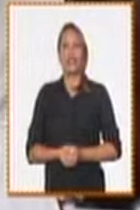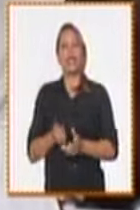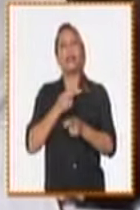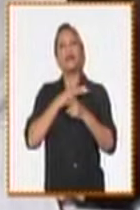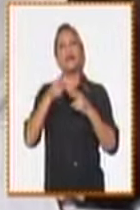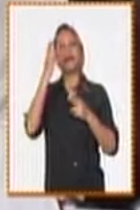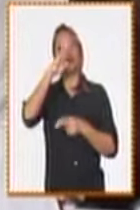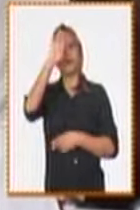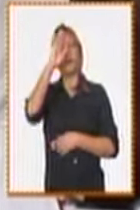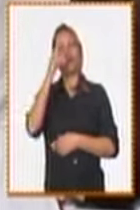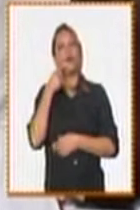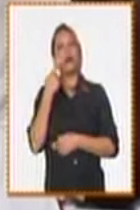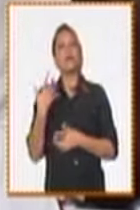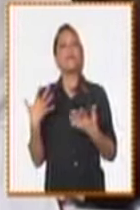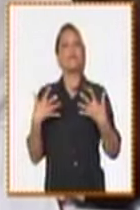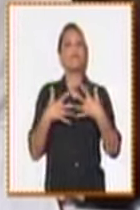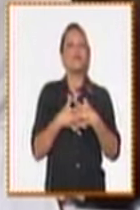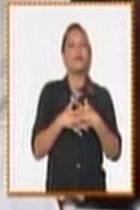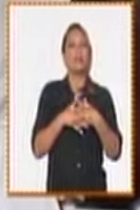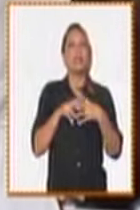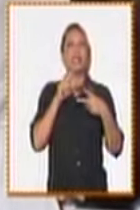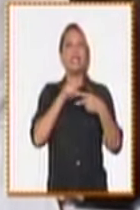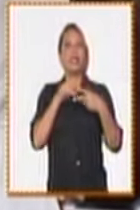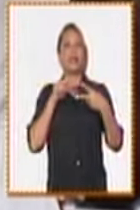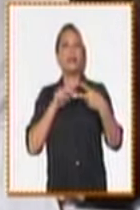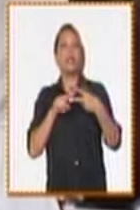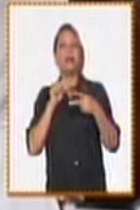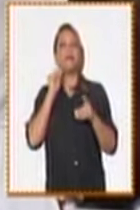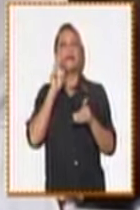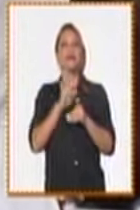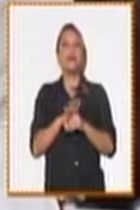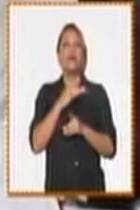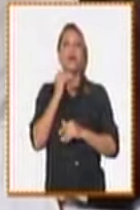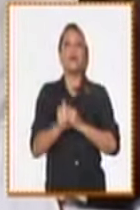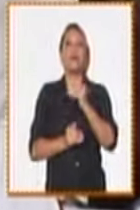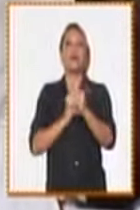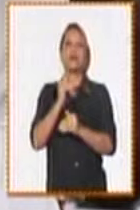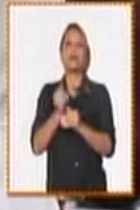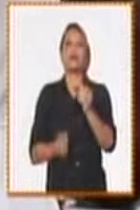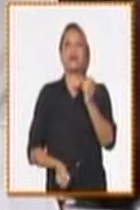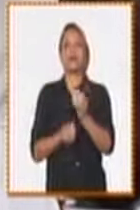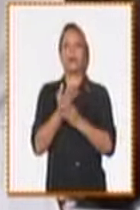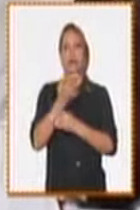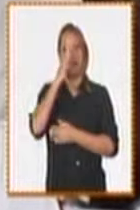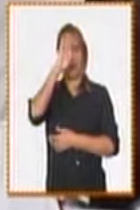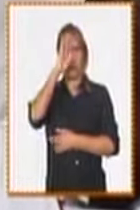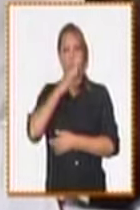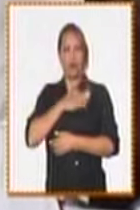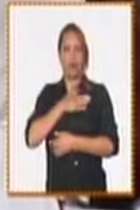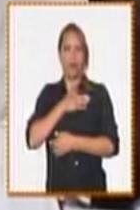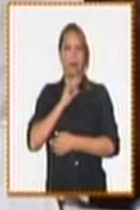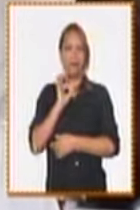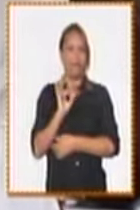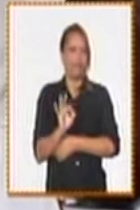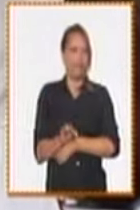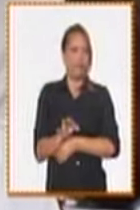esos acontecimientos marcan el inicio del proceso de formación de la nacionalidad cubana. Es incuestionable. Después viene un siglo